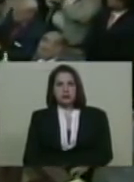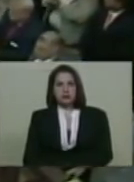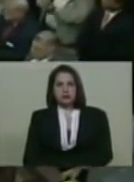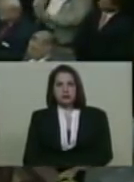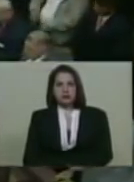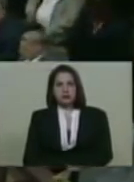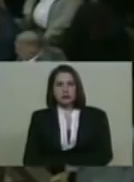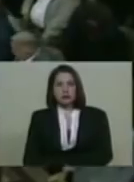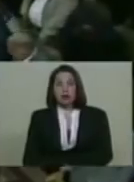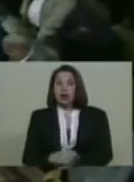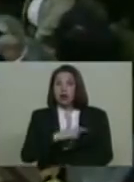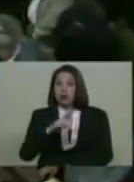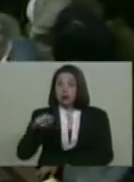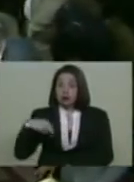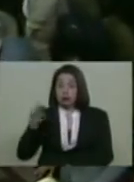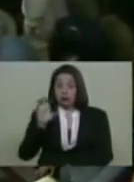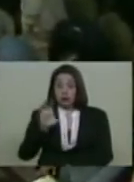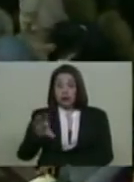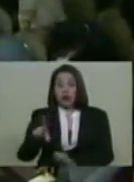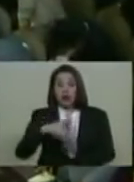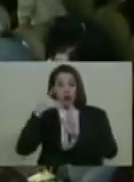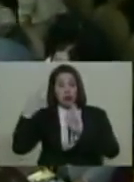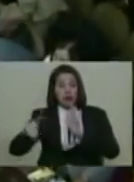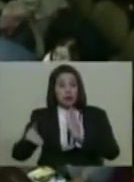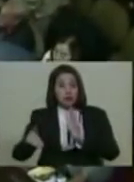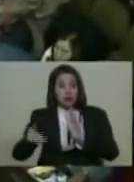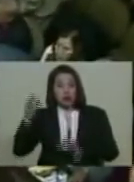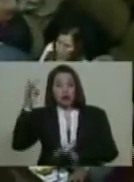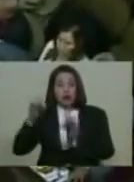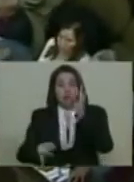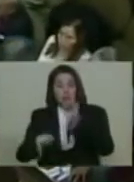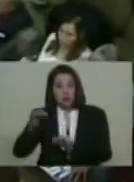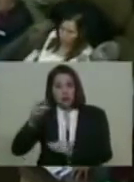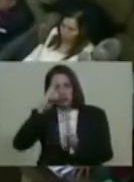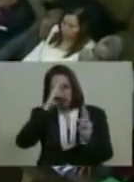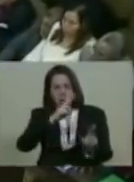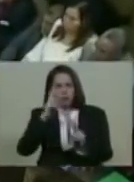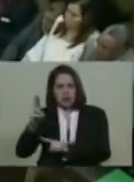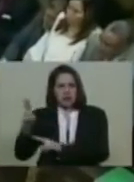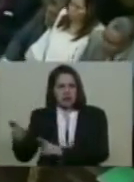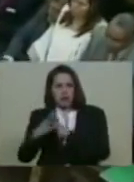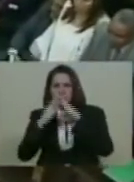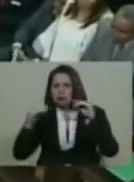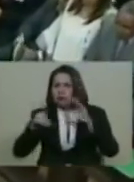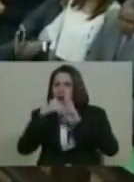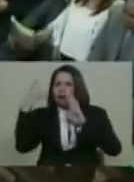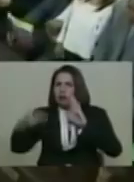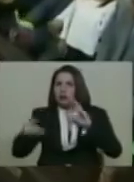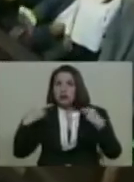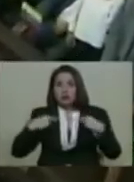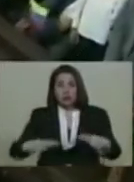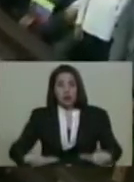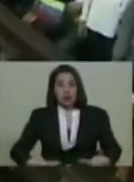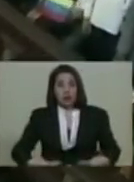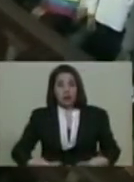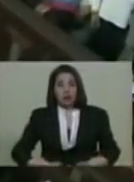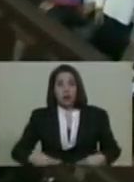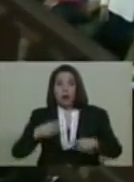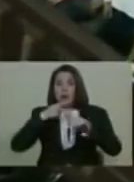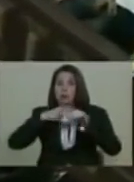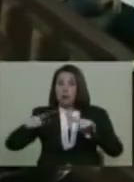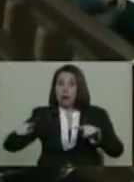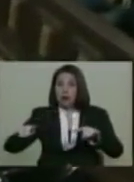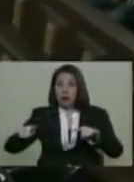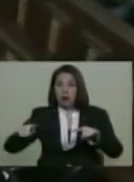somos un estado de derecho de justicia que respeta los derechos humanos pero el terrorismo no respetan los derechos